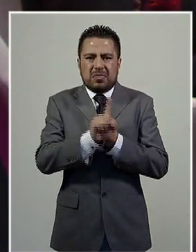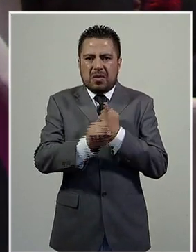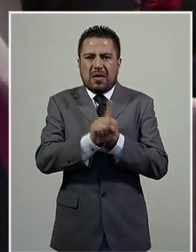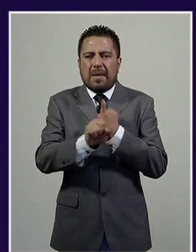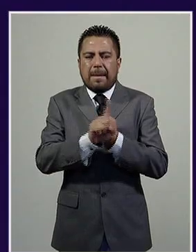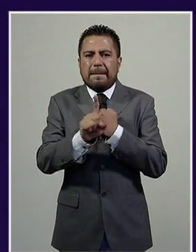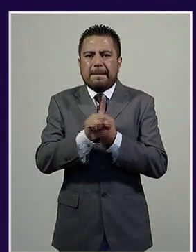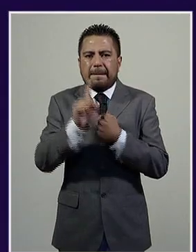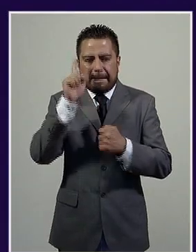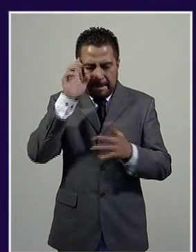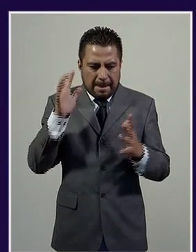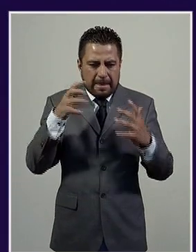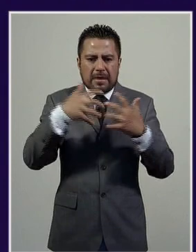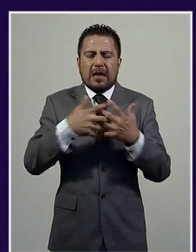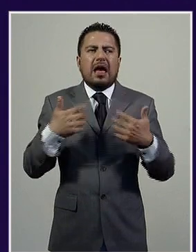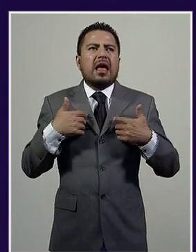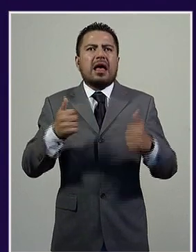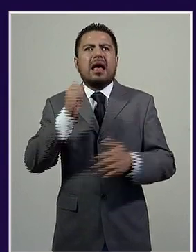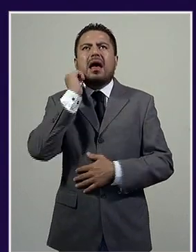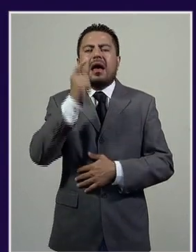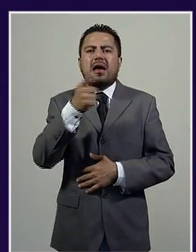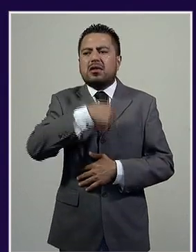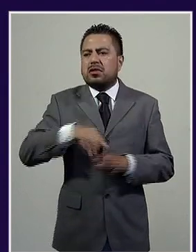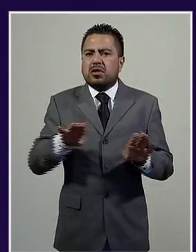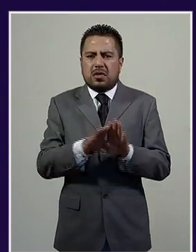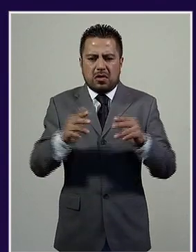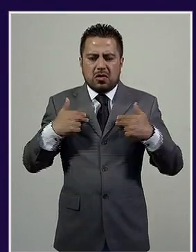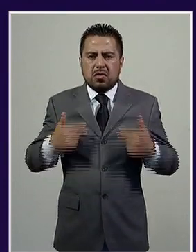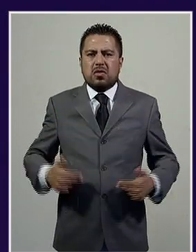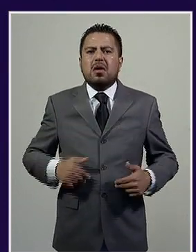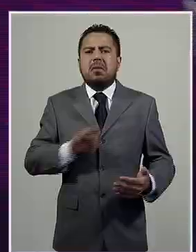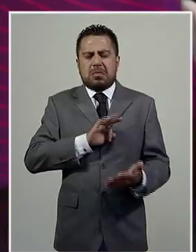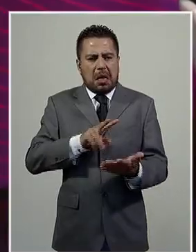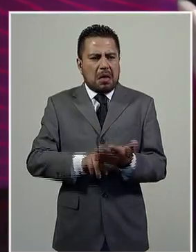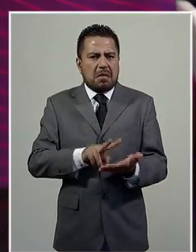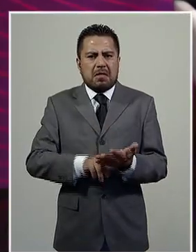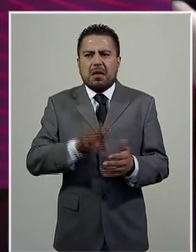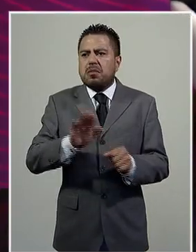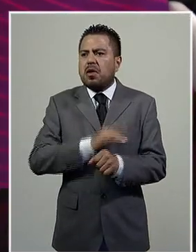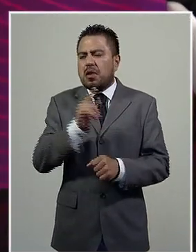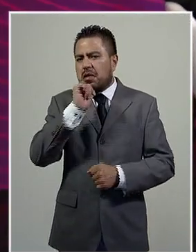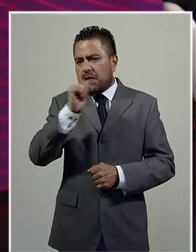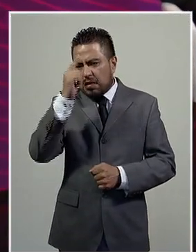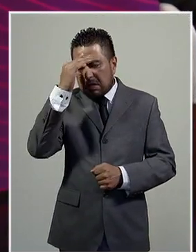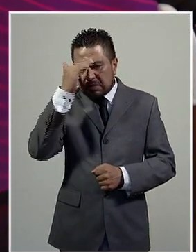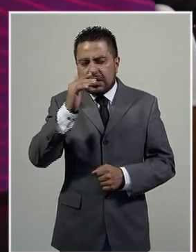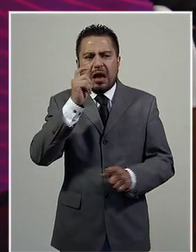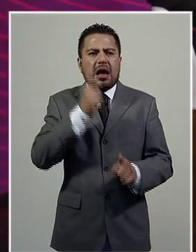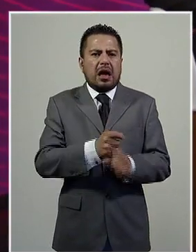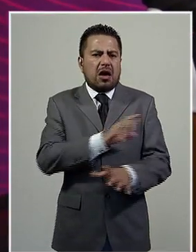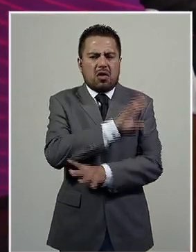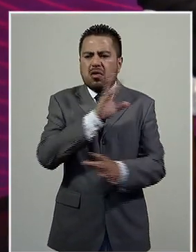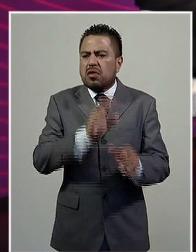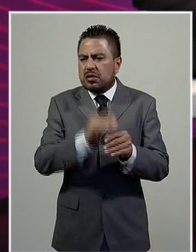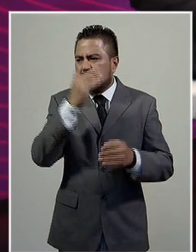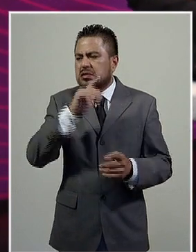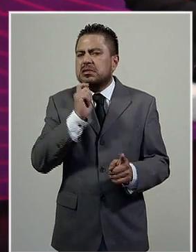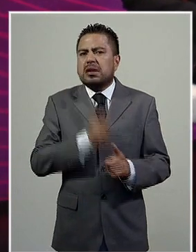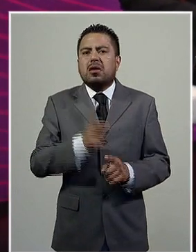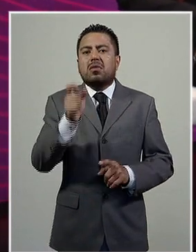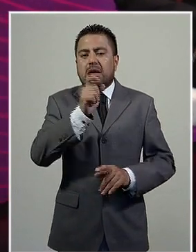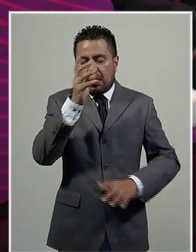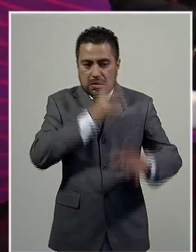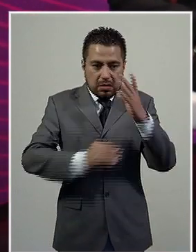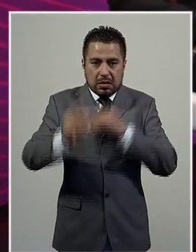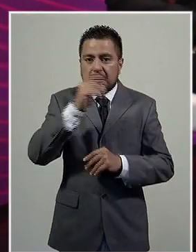problemas cognitivos a la hora de entender algo de nosotros como seres humanos, pues se vale, ¿no? Porque nadie nace sabiéndolo todo. Entonces, cuando